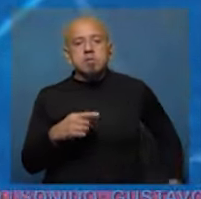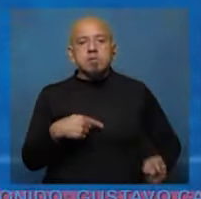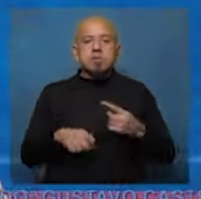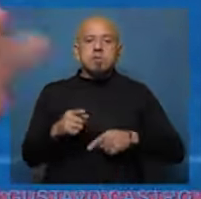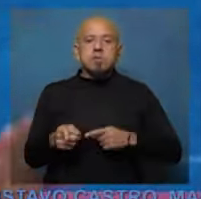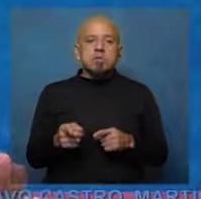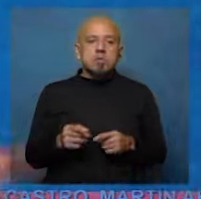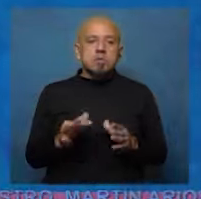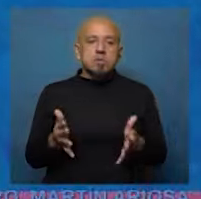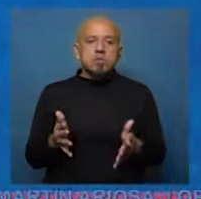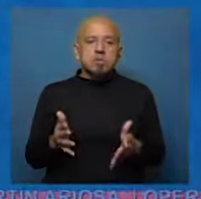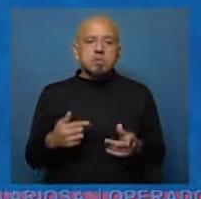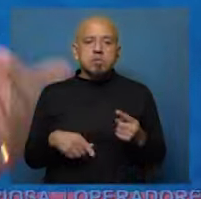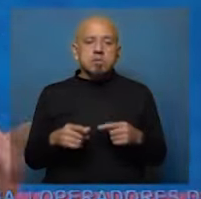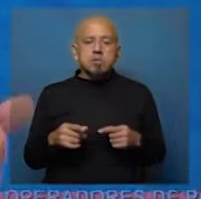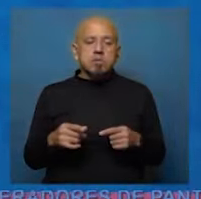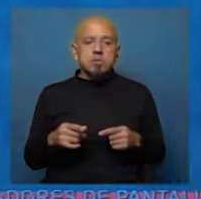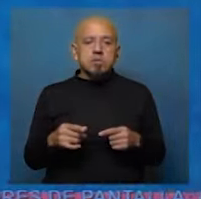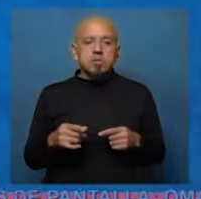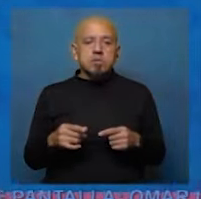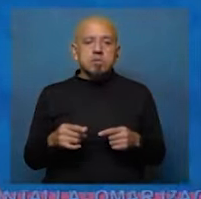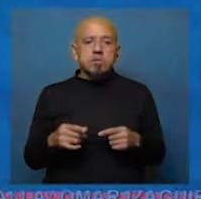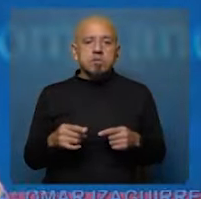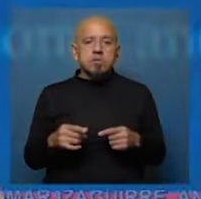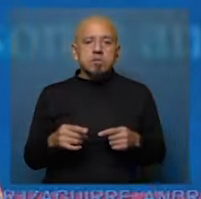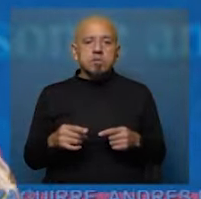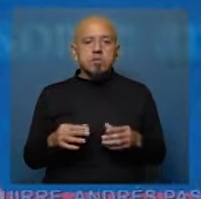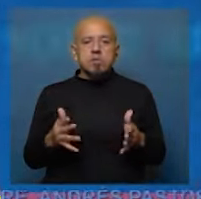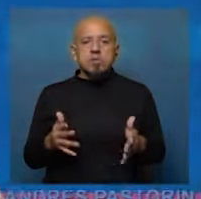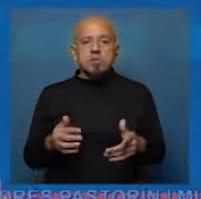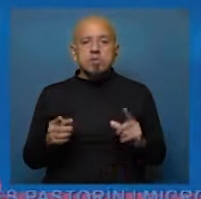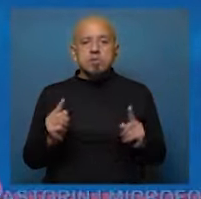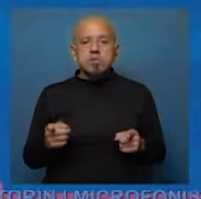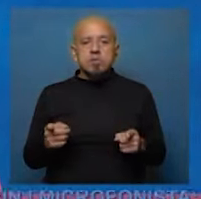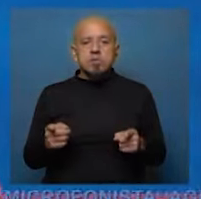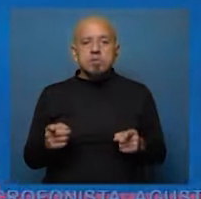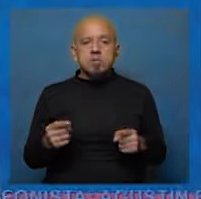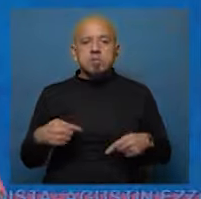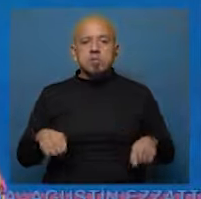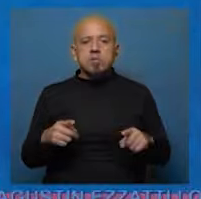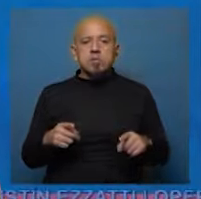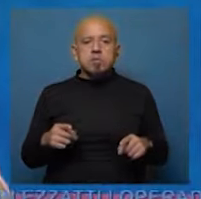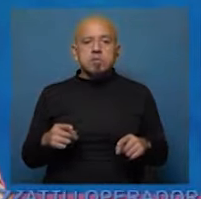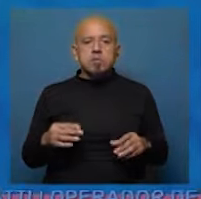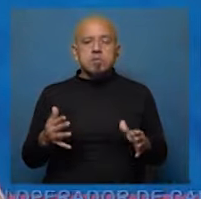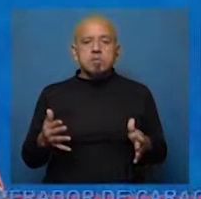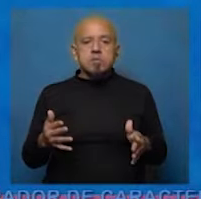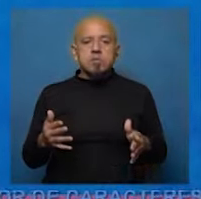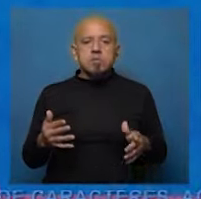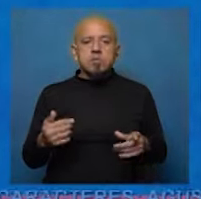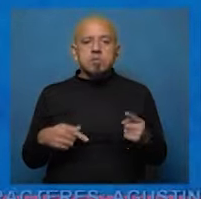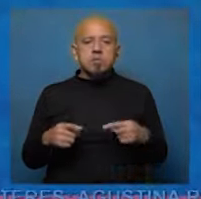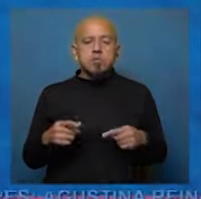eso no pasa así no no es ni automático y además ellos no se desestimula muchísimas veces pasa